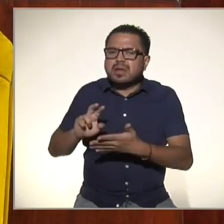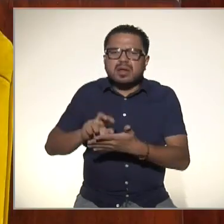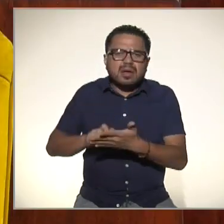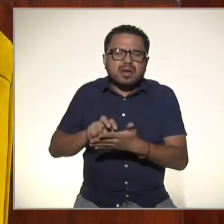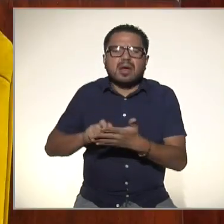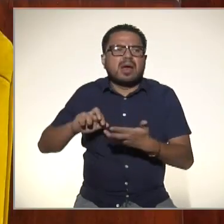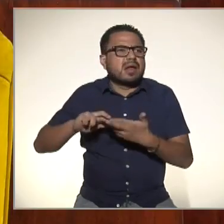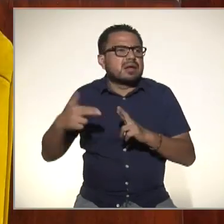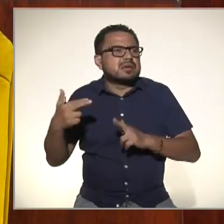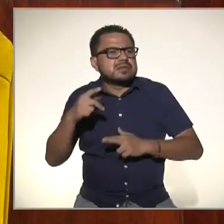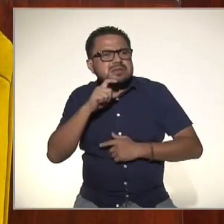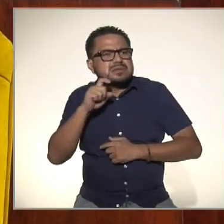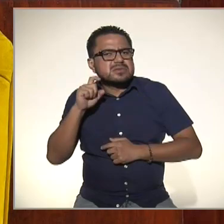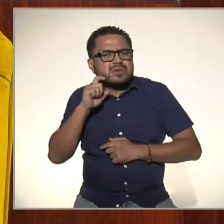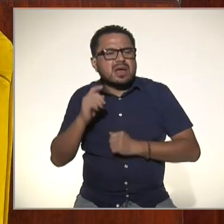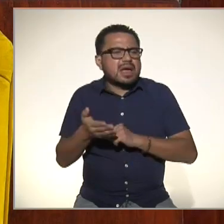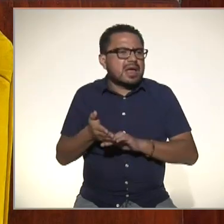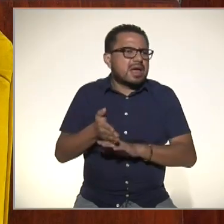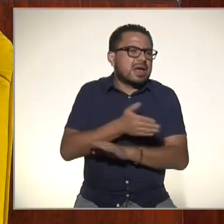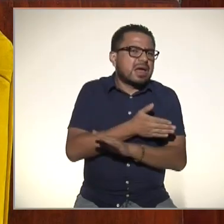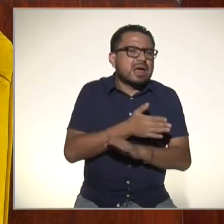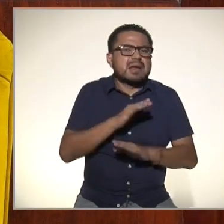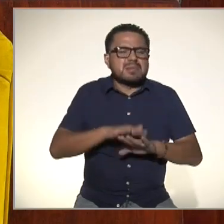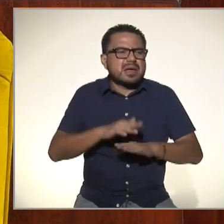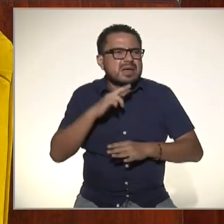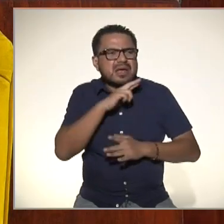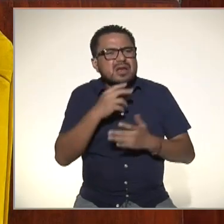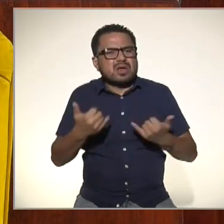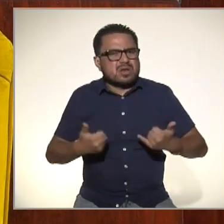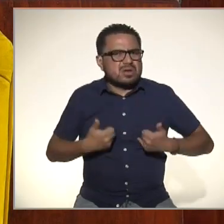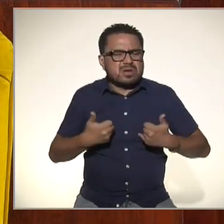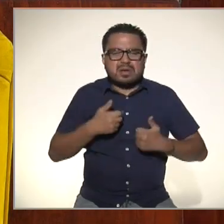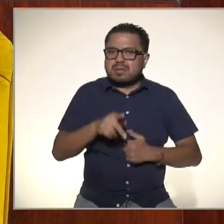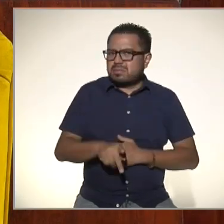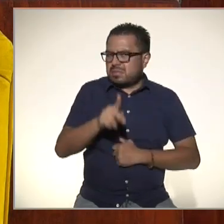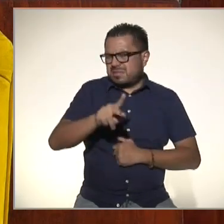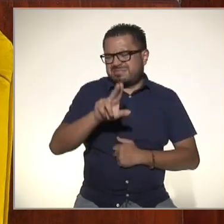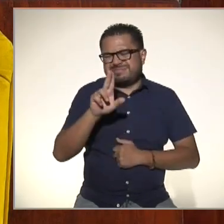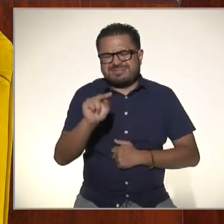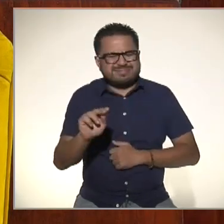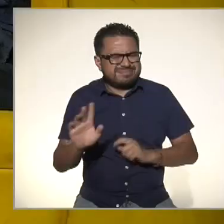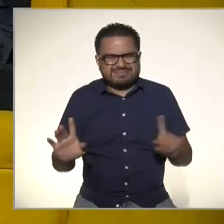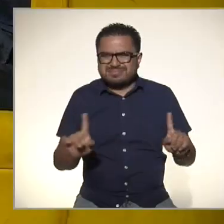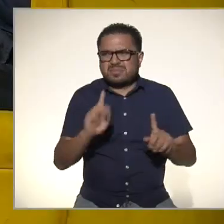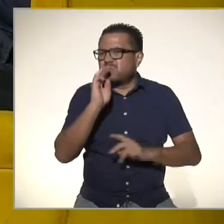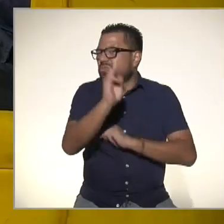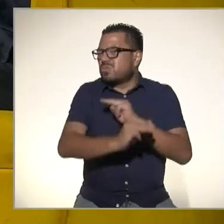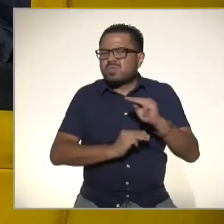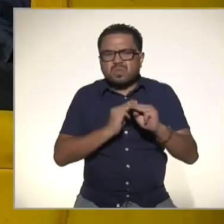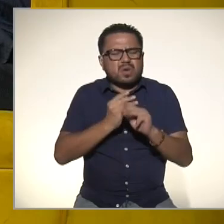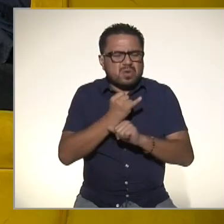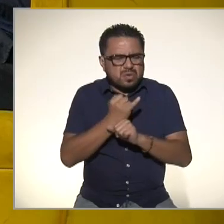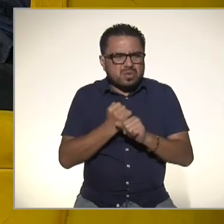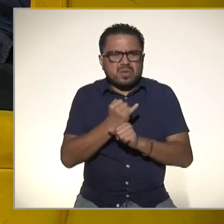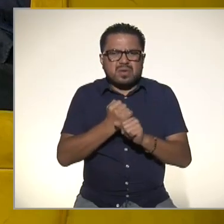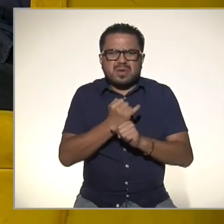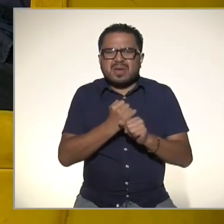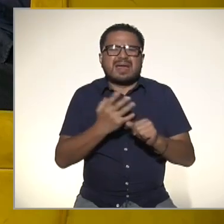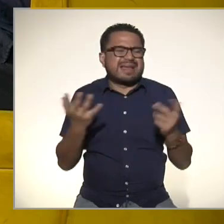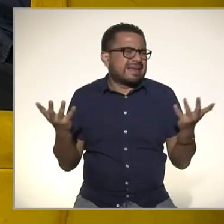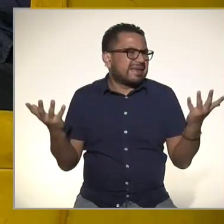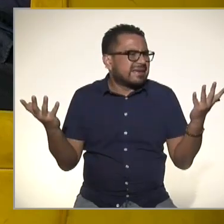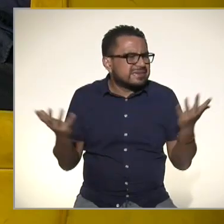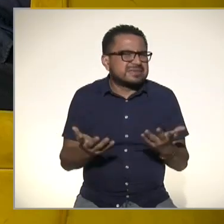sexuales prematuras, a pronta edad. Y no es cierto. En realidad, en todo el mundo las investigaciones desde hace